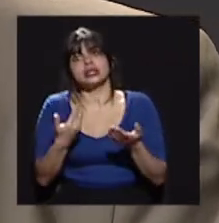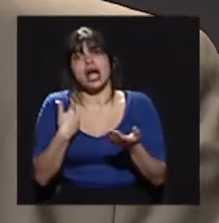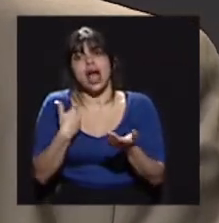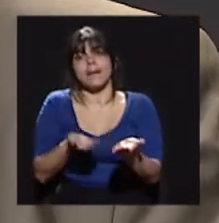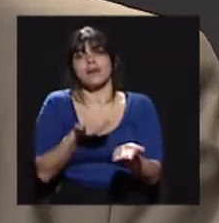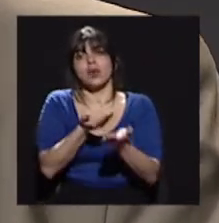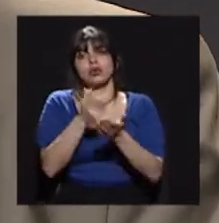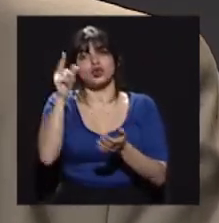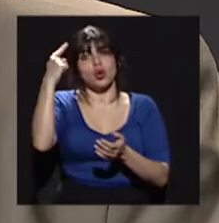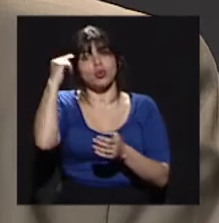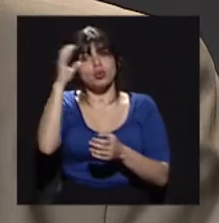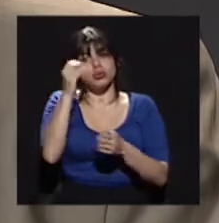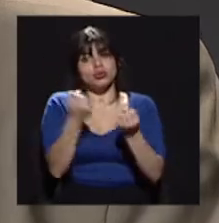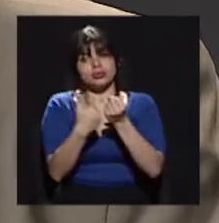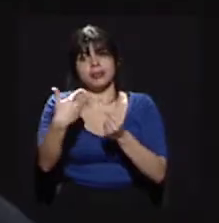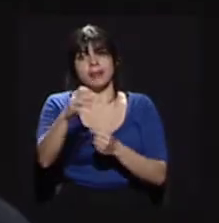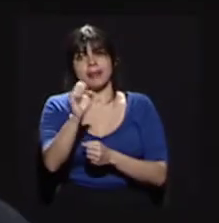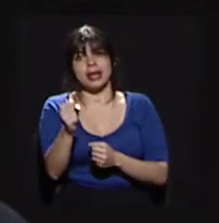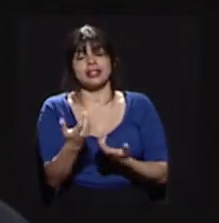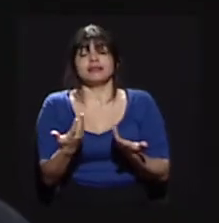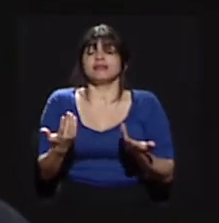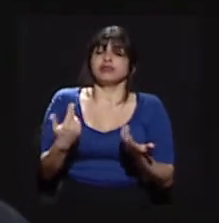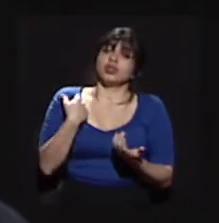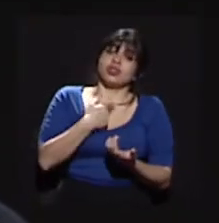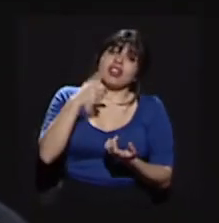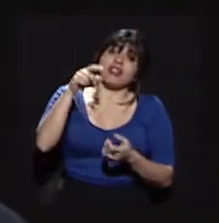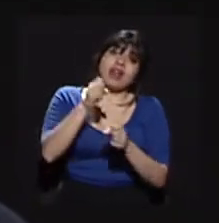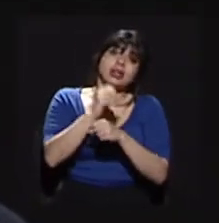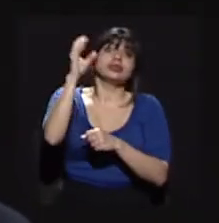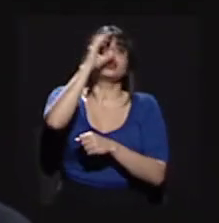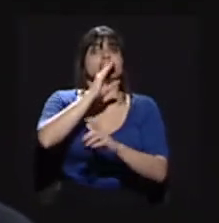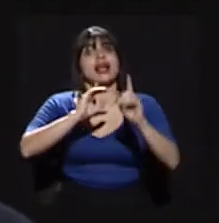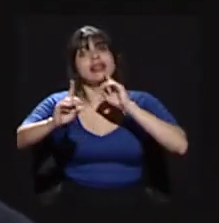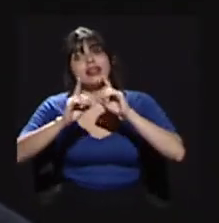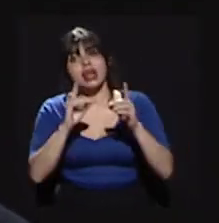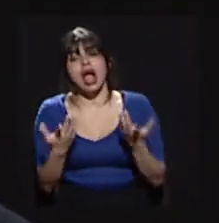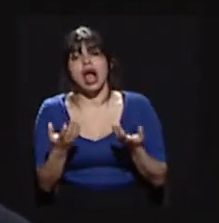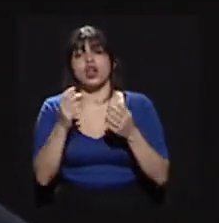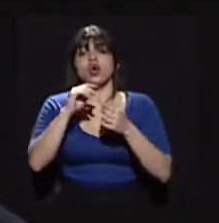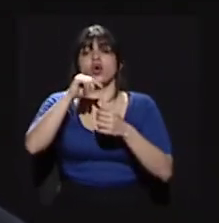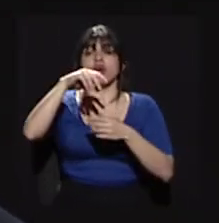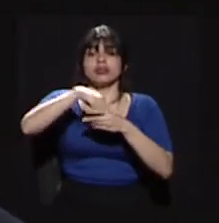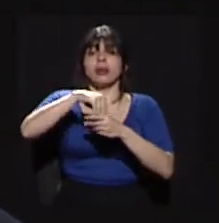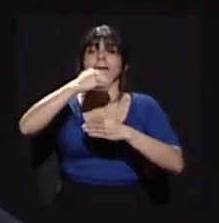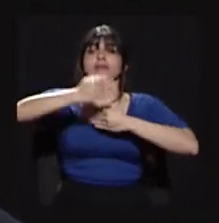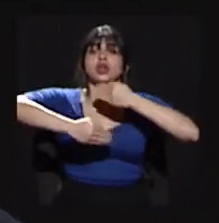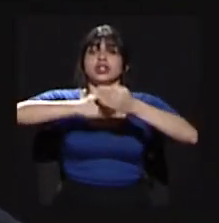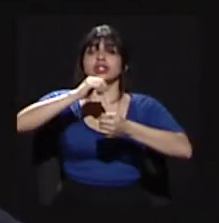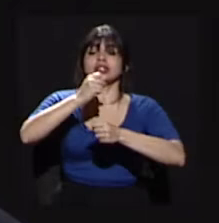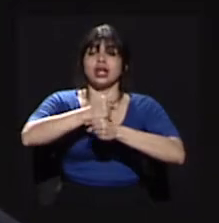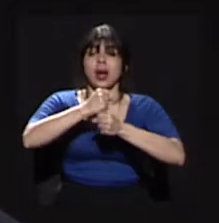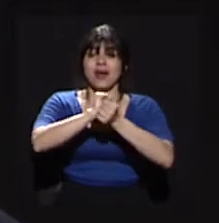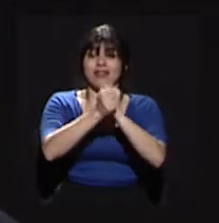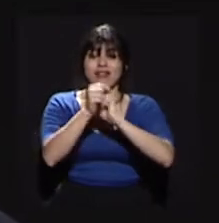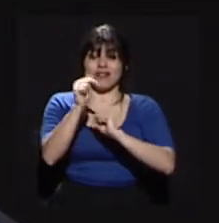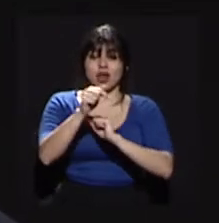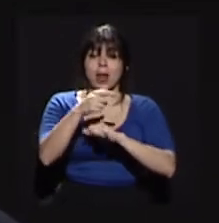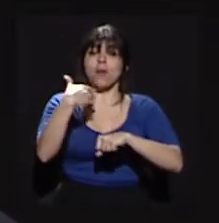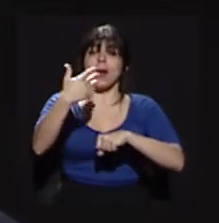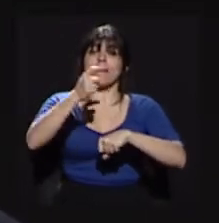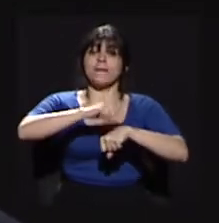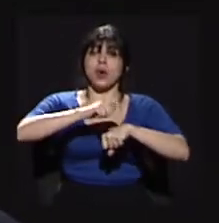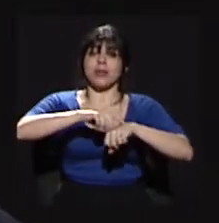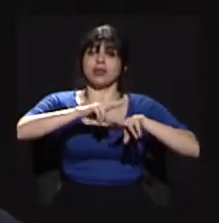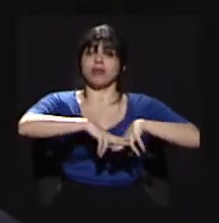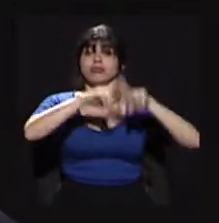requiere el gobierno impulsar más porque no tendremos que hacerlo buscando ese diálogo en el caso de la reforma procesal laboral en el mismo momento en que se